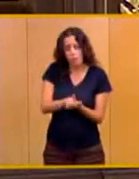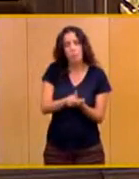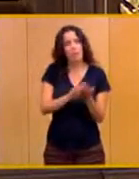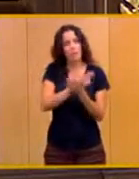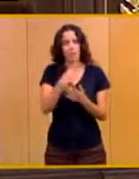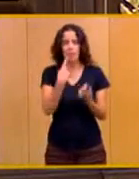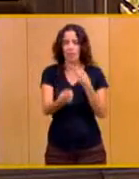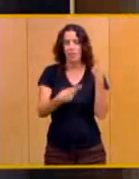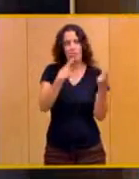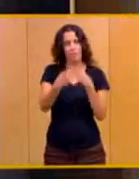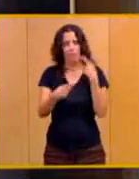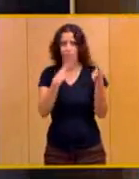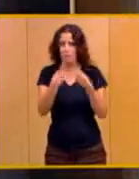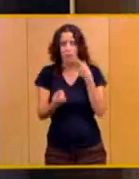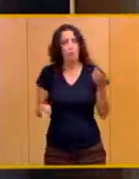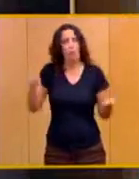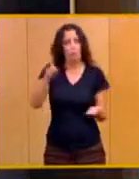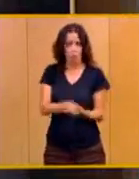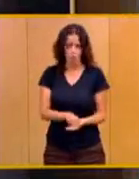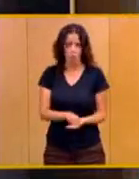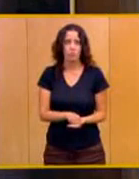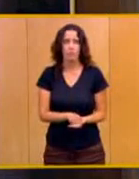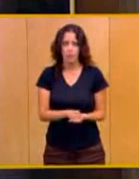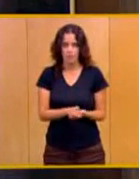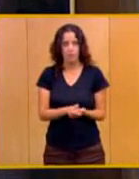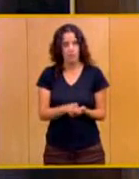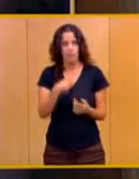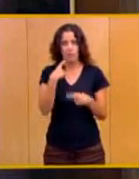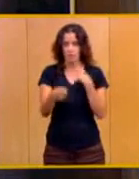y falaz. Profundamente demagógica y falaz.